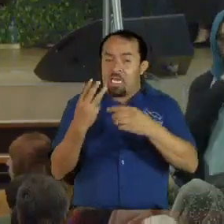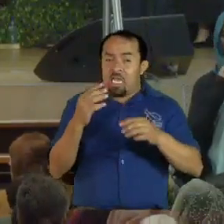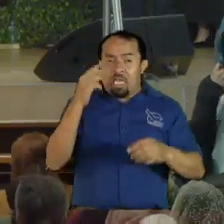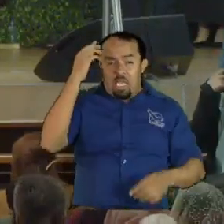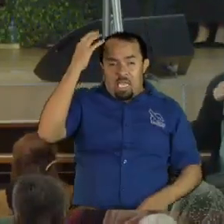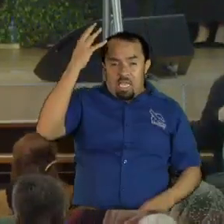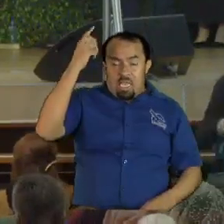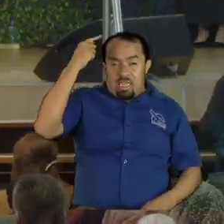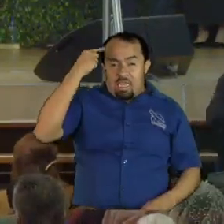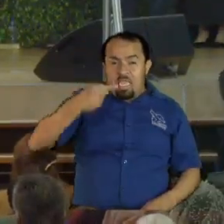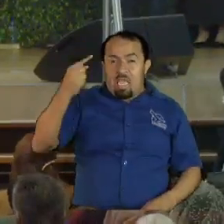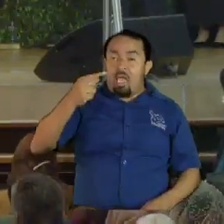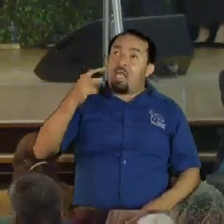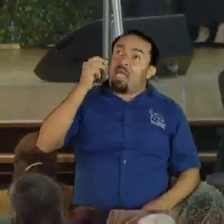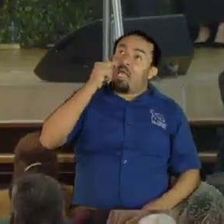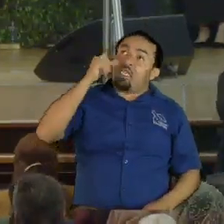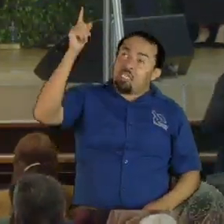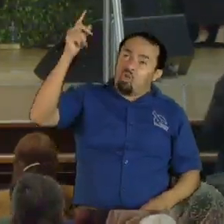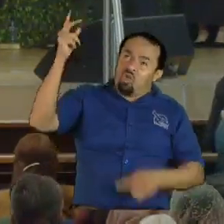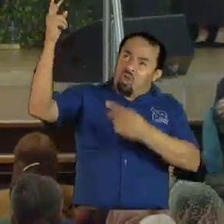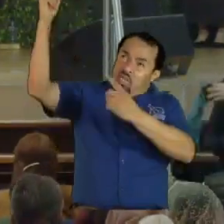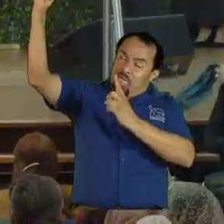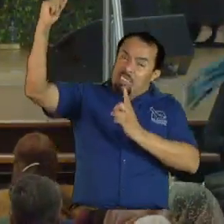descenderá a vosotros.